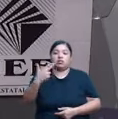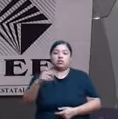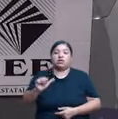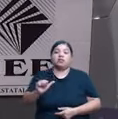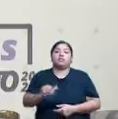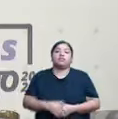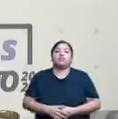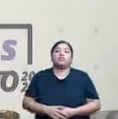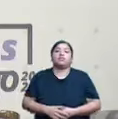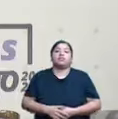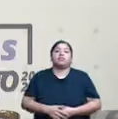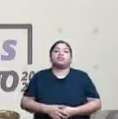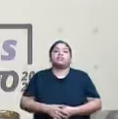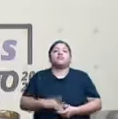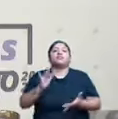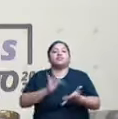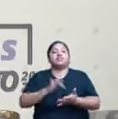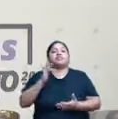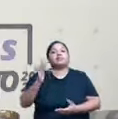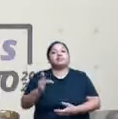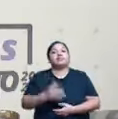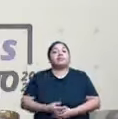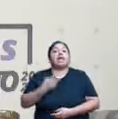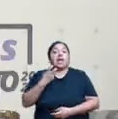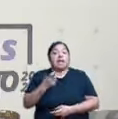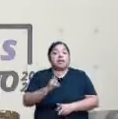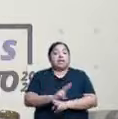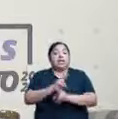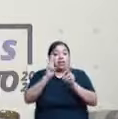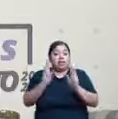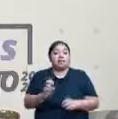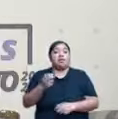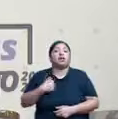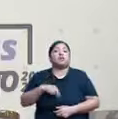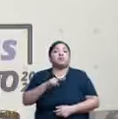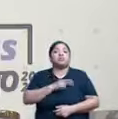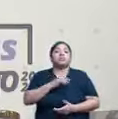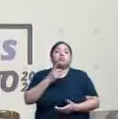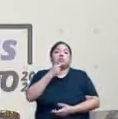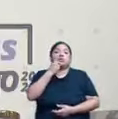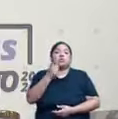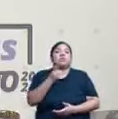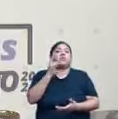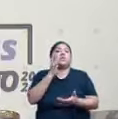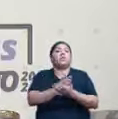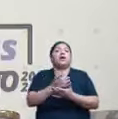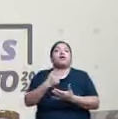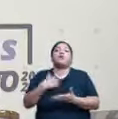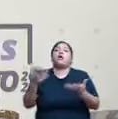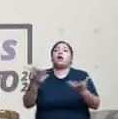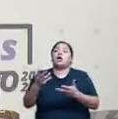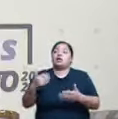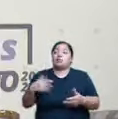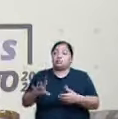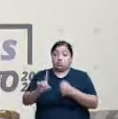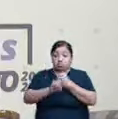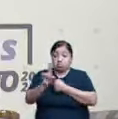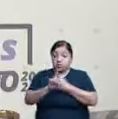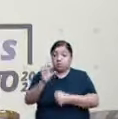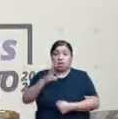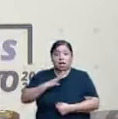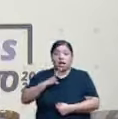por un minuto. Gracias. En ese sentido, sabemos muy bien que no solo bastan las acciones que se hacen cuando ya se ejerció la